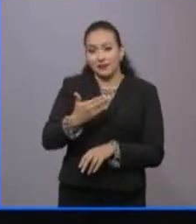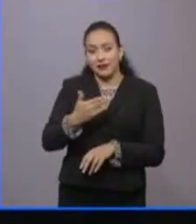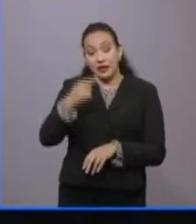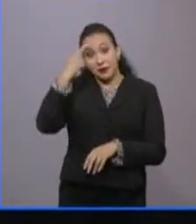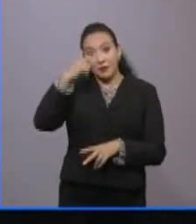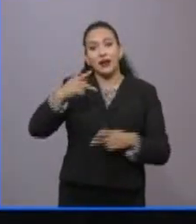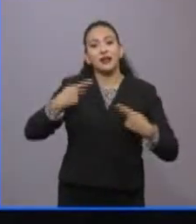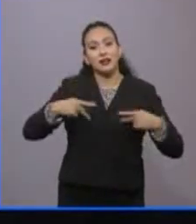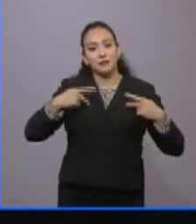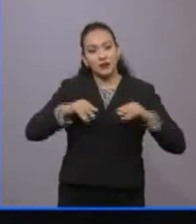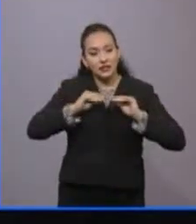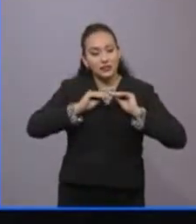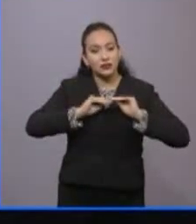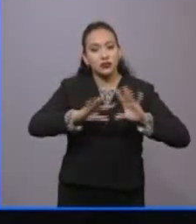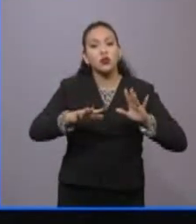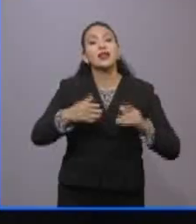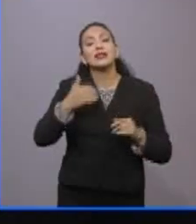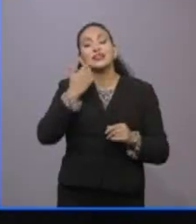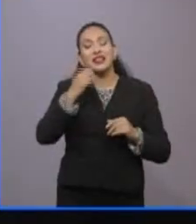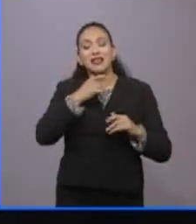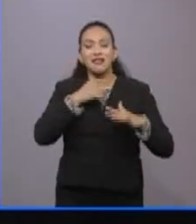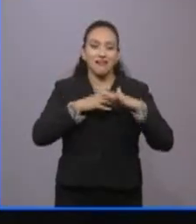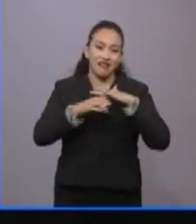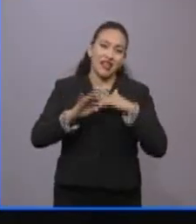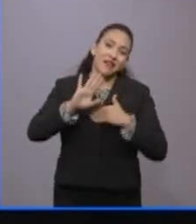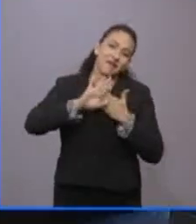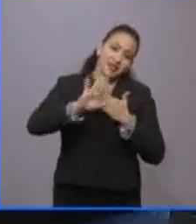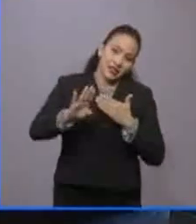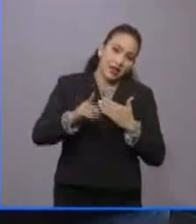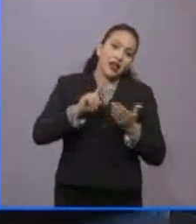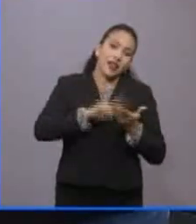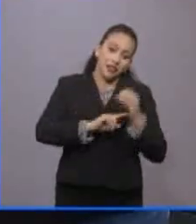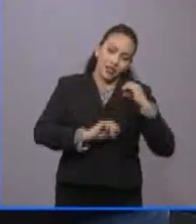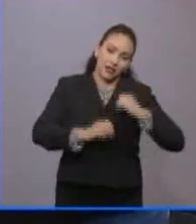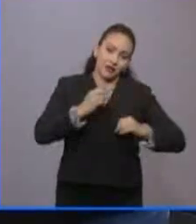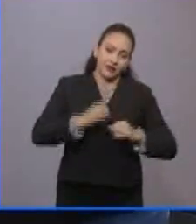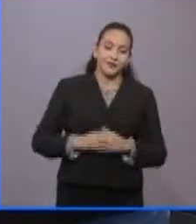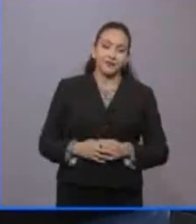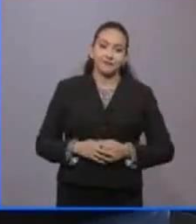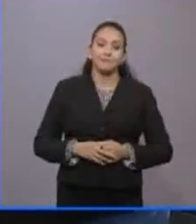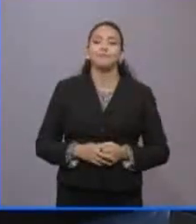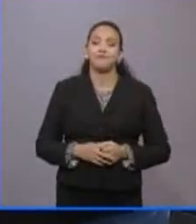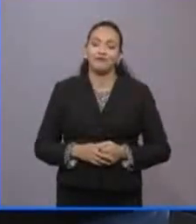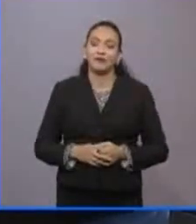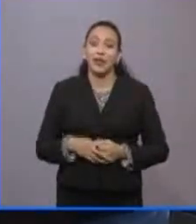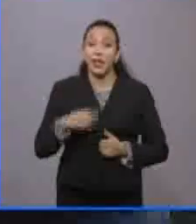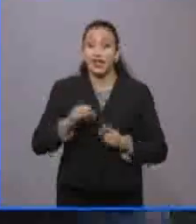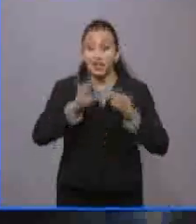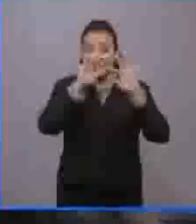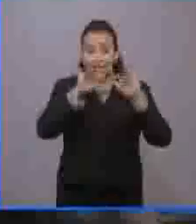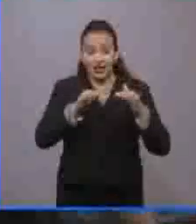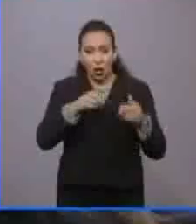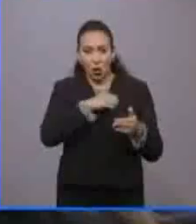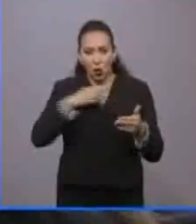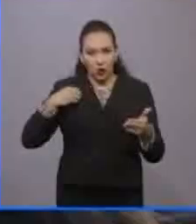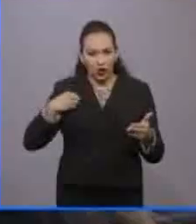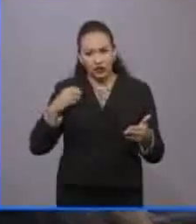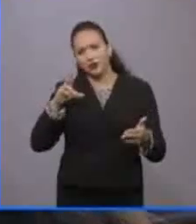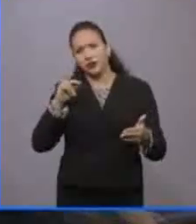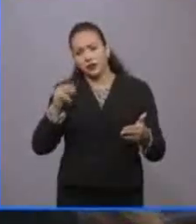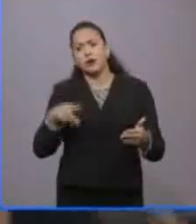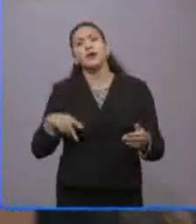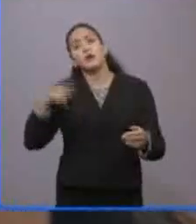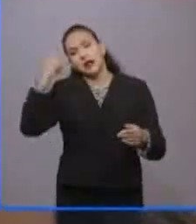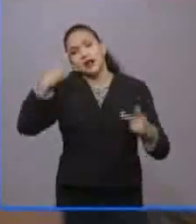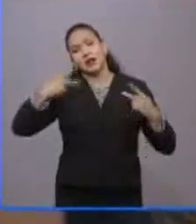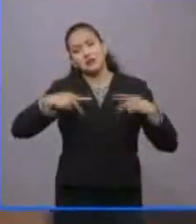a quienes pretenden luchar contra la corrupción desde el Poder Judicial. Si bien esta declaración no es obligatoria para quienes buscan un cargo